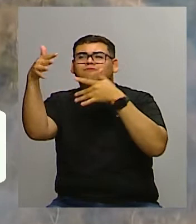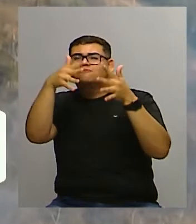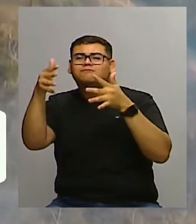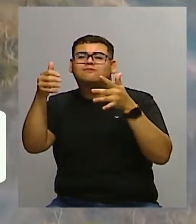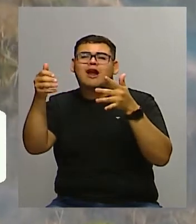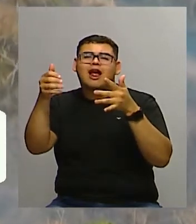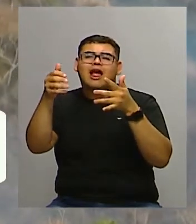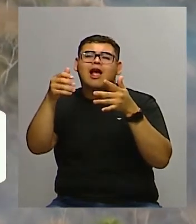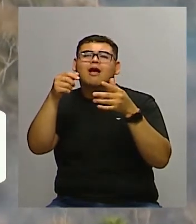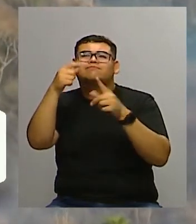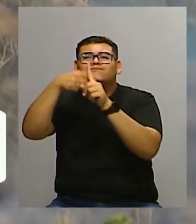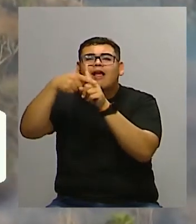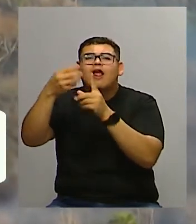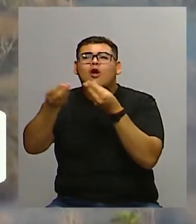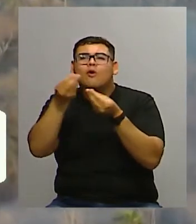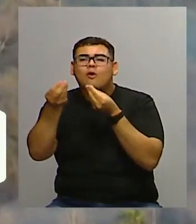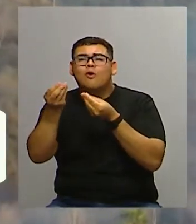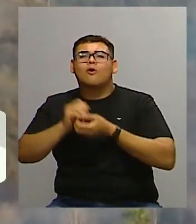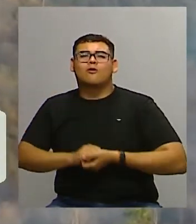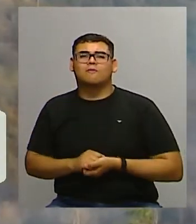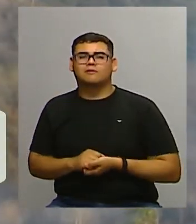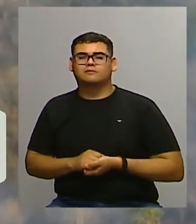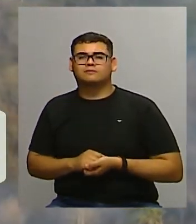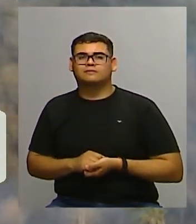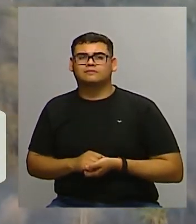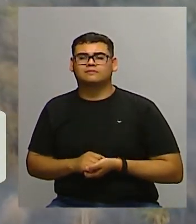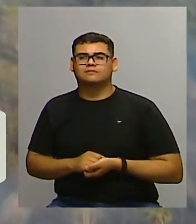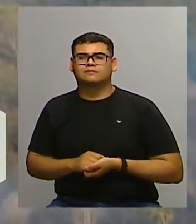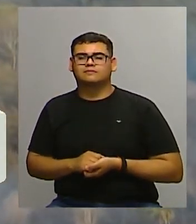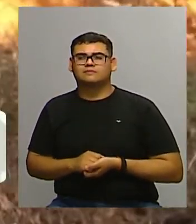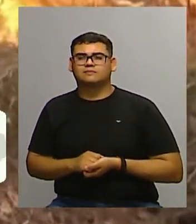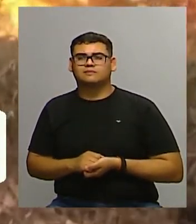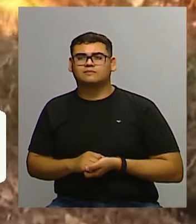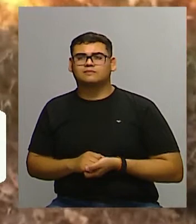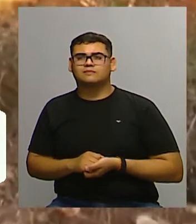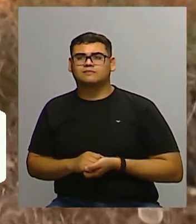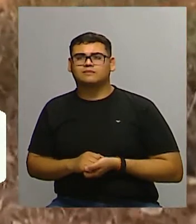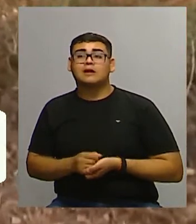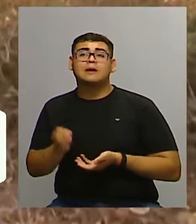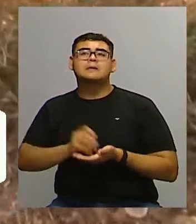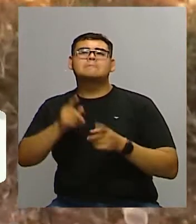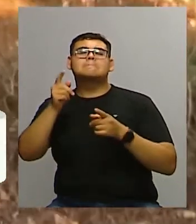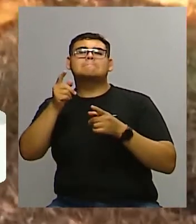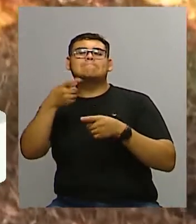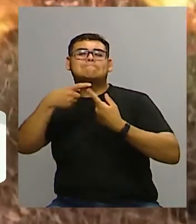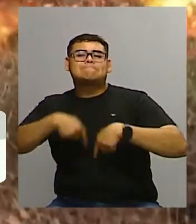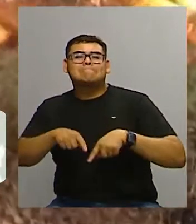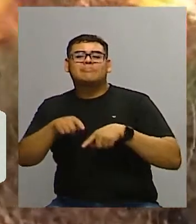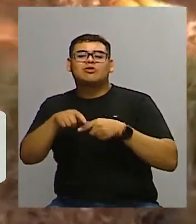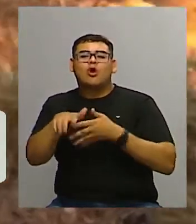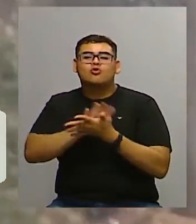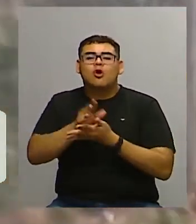poder subsanar esas emisiones exacerbadas que realmente son las que dañan y las que hacen el